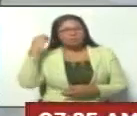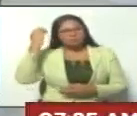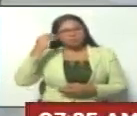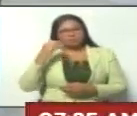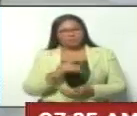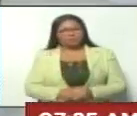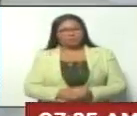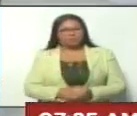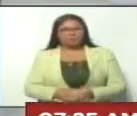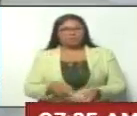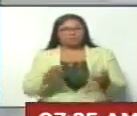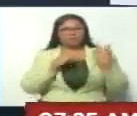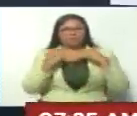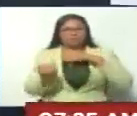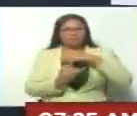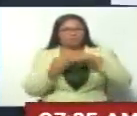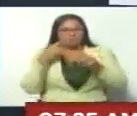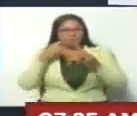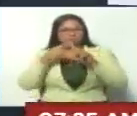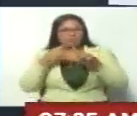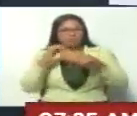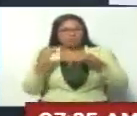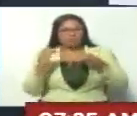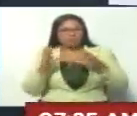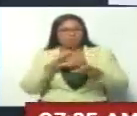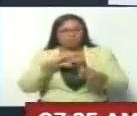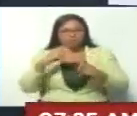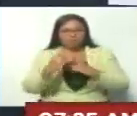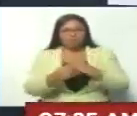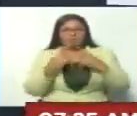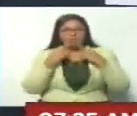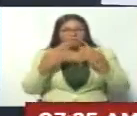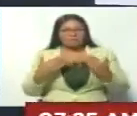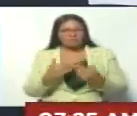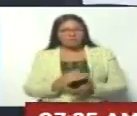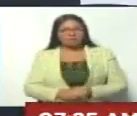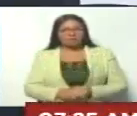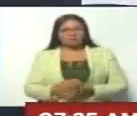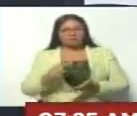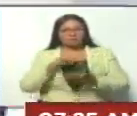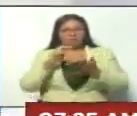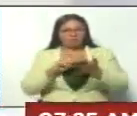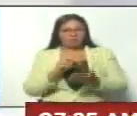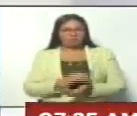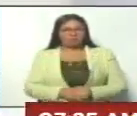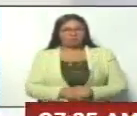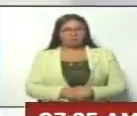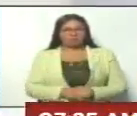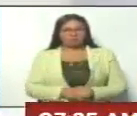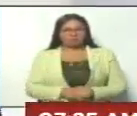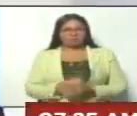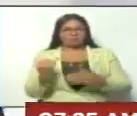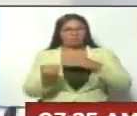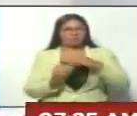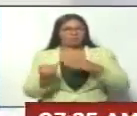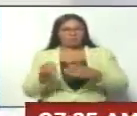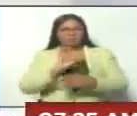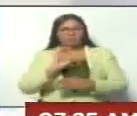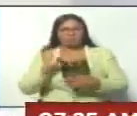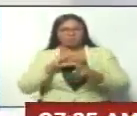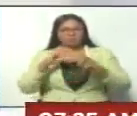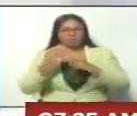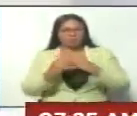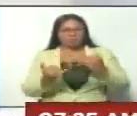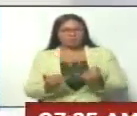encarga el Instituto de Patrimonio Cultural específicamente al ser declarado bien de la nación? El Instituto de Patrimonio Cultural es el ente rector en